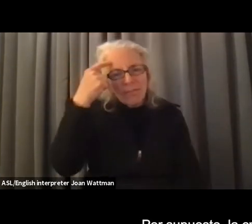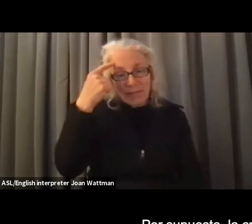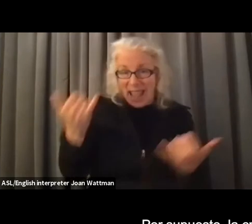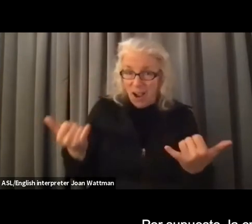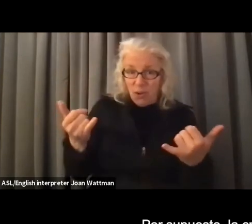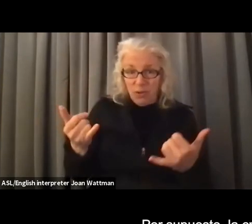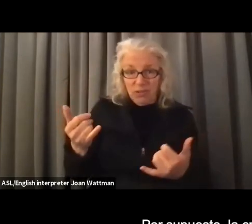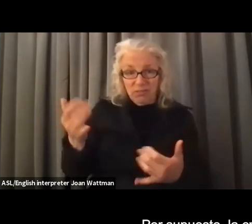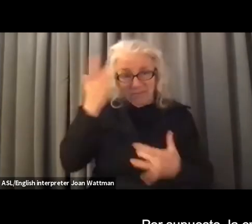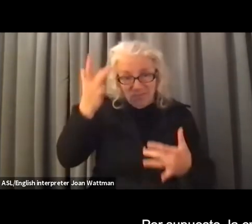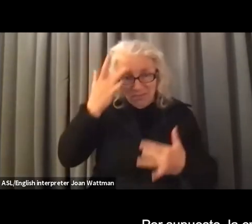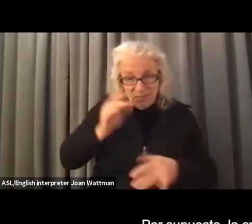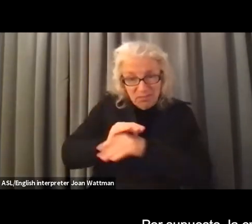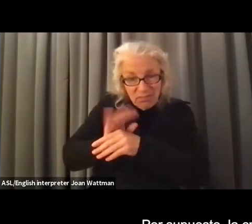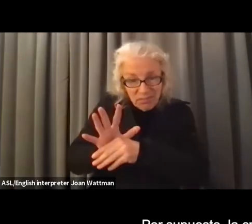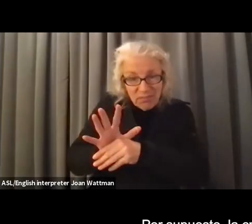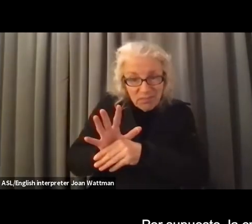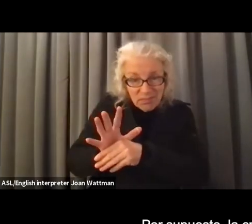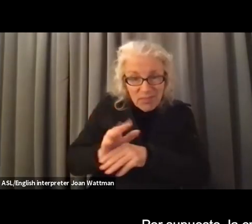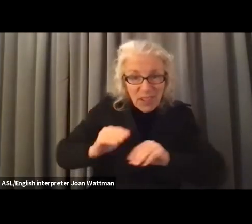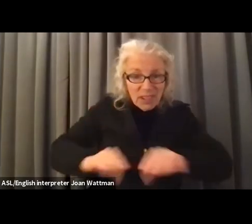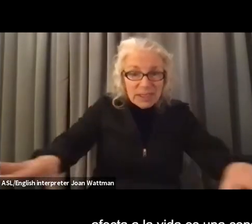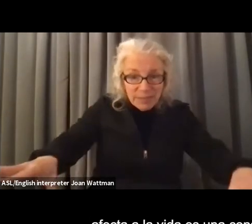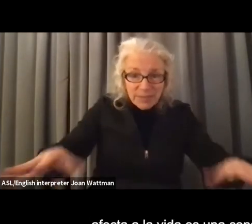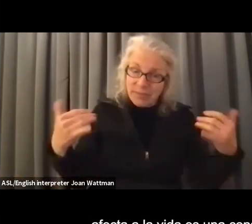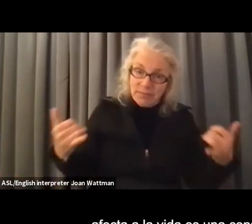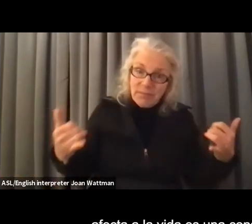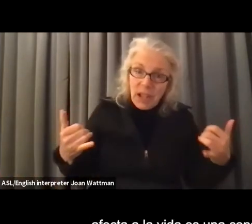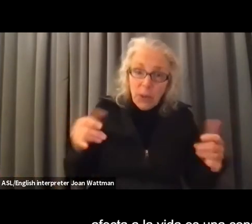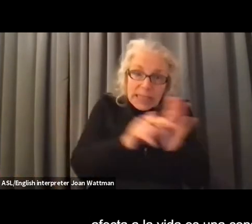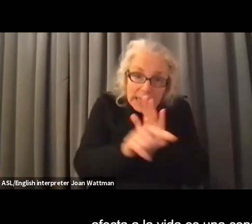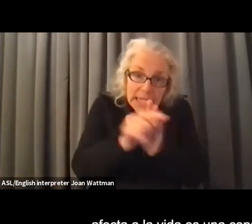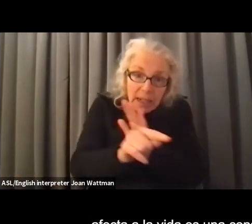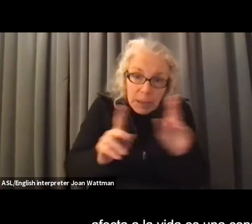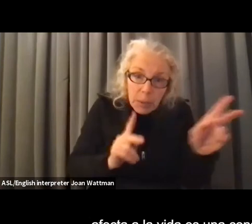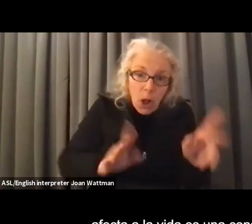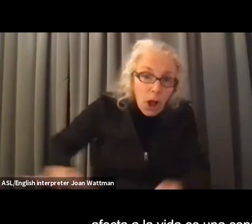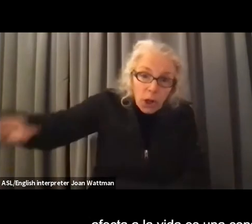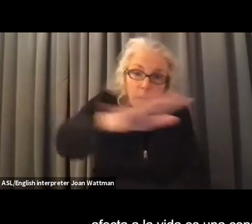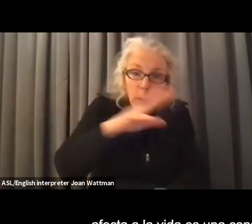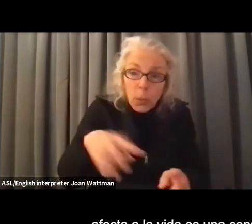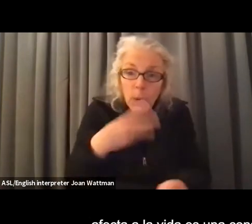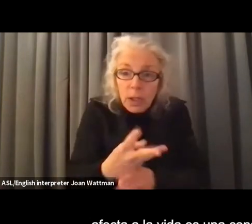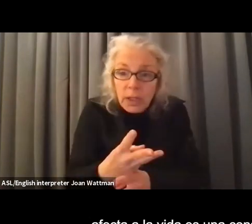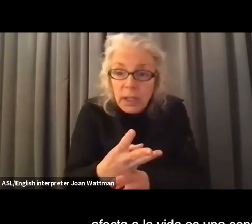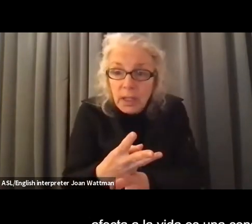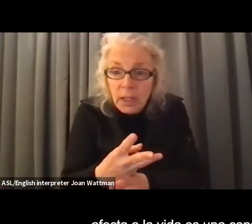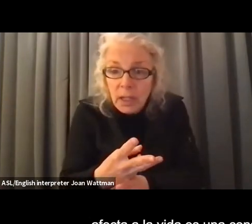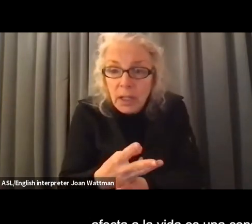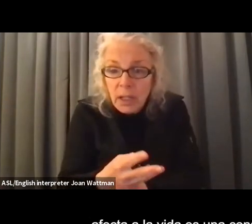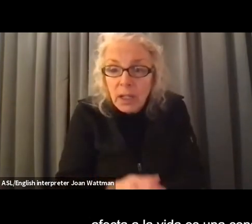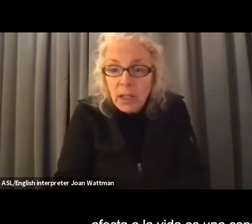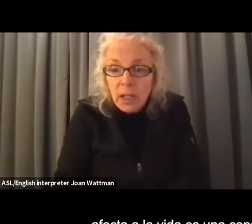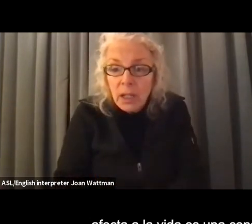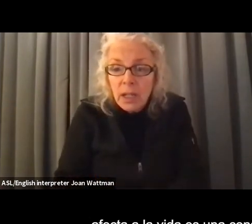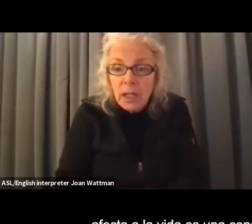la pandemia del COVID que hoy afecta la vida es una consecuencia de esa política